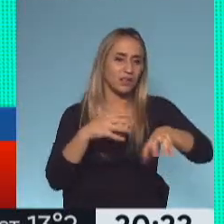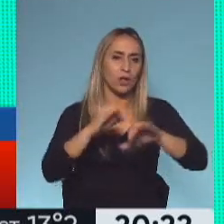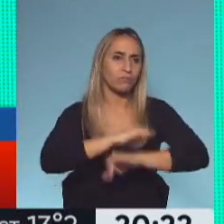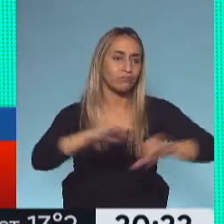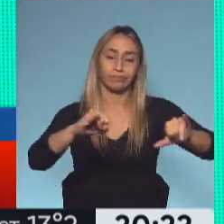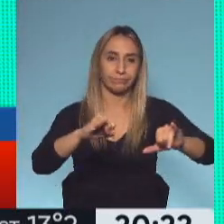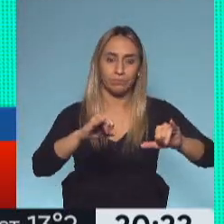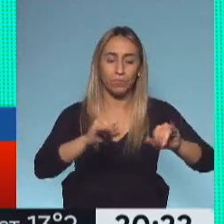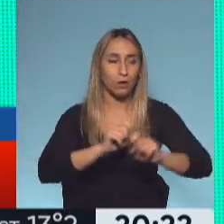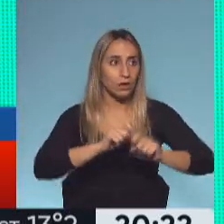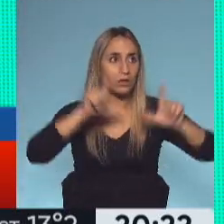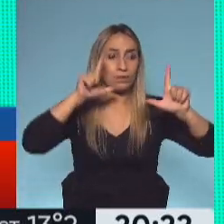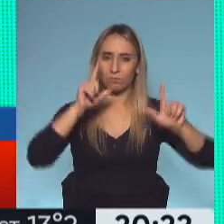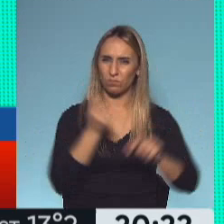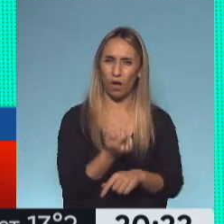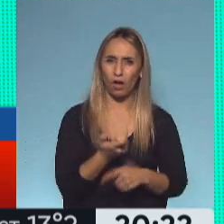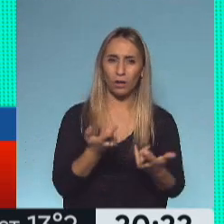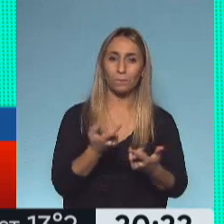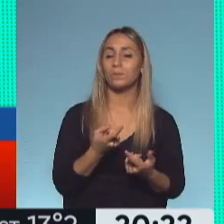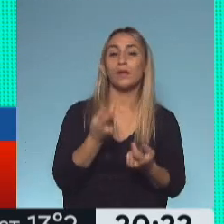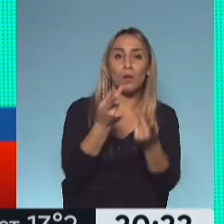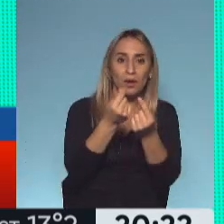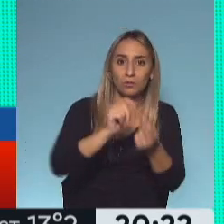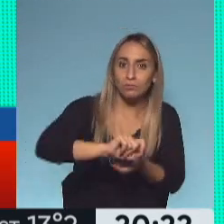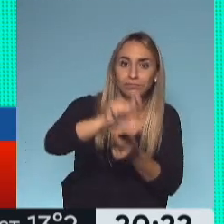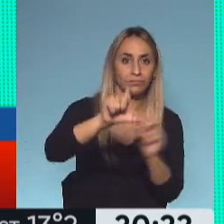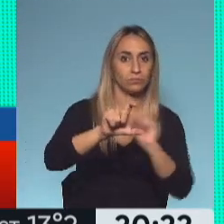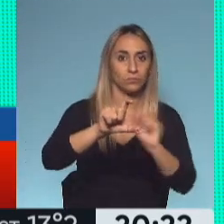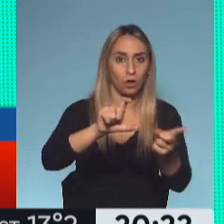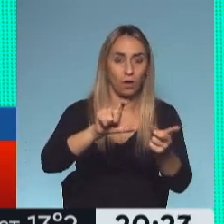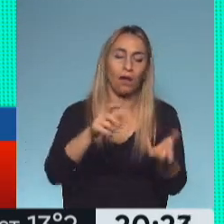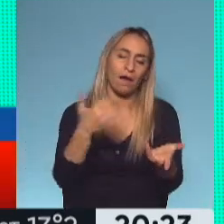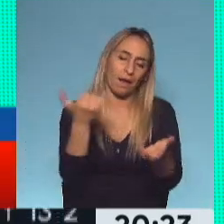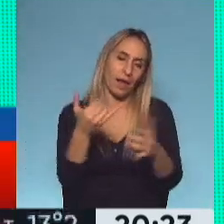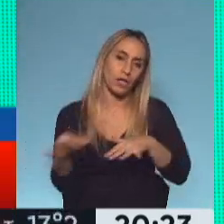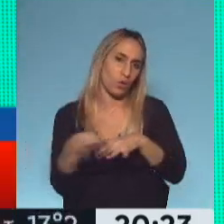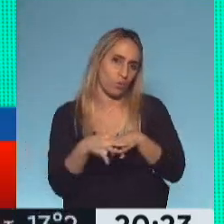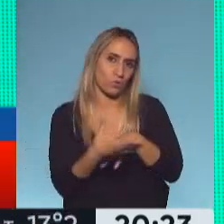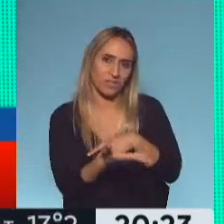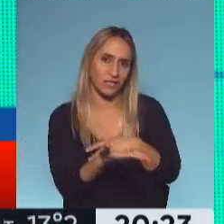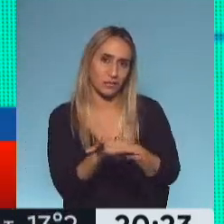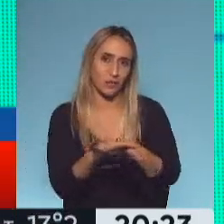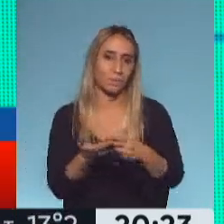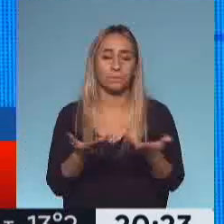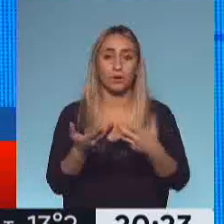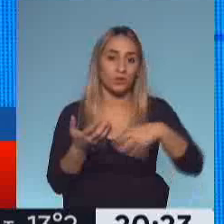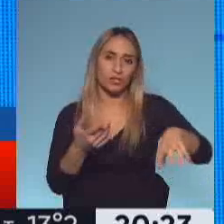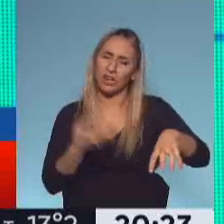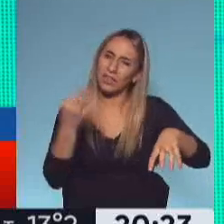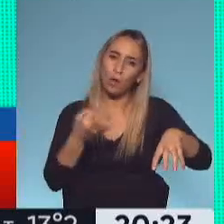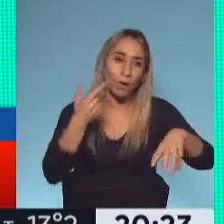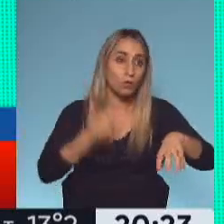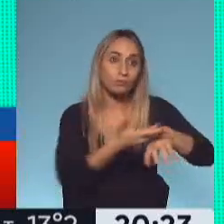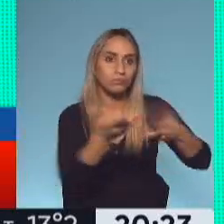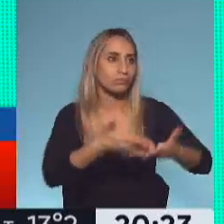bastante invisibilizado, no ha aumentado sus tarifas durante la pandemia, tiene compromiso con los asociados, digo, es un sector que está bueno eso, visibilizarlo, ¿no?